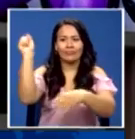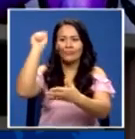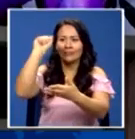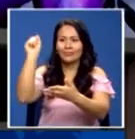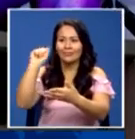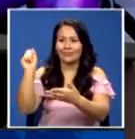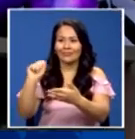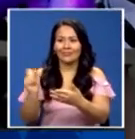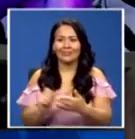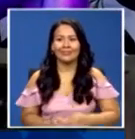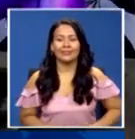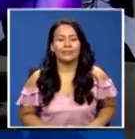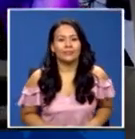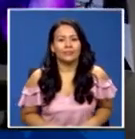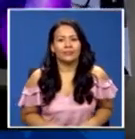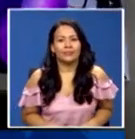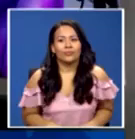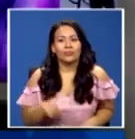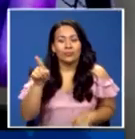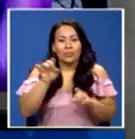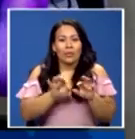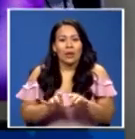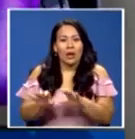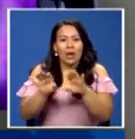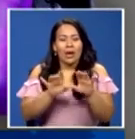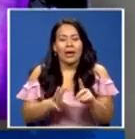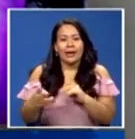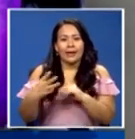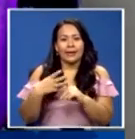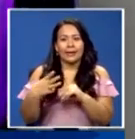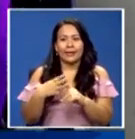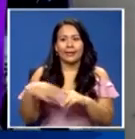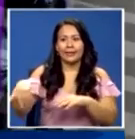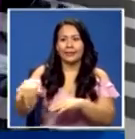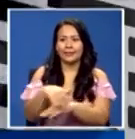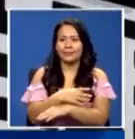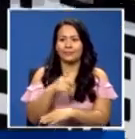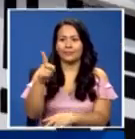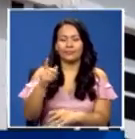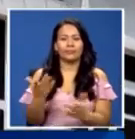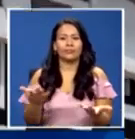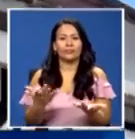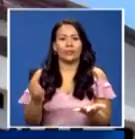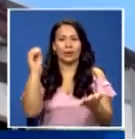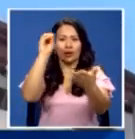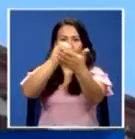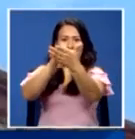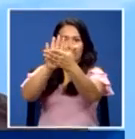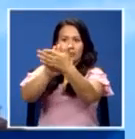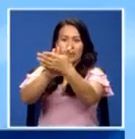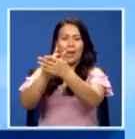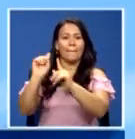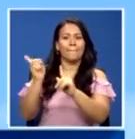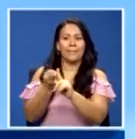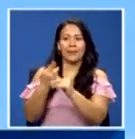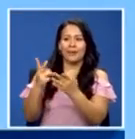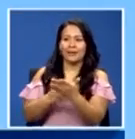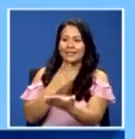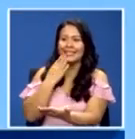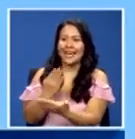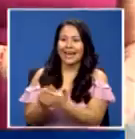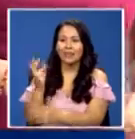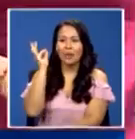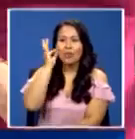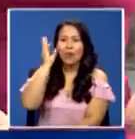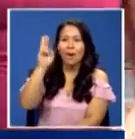se trata de la bienal digital de arte urbano haciendo calle que ha sido posible por primera vez en el país gracias a maría